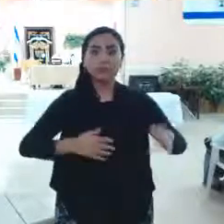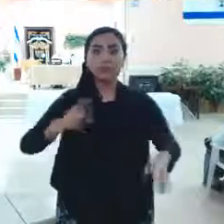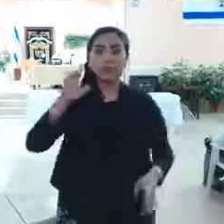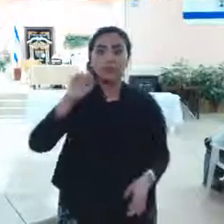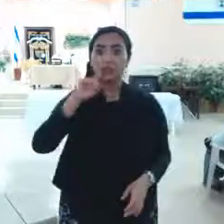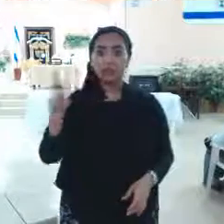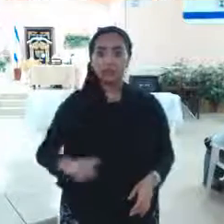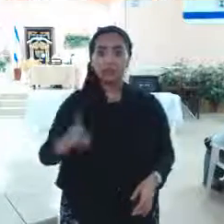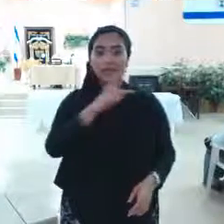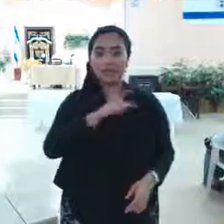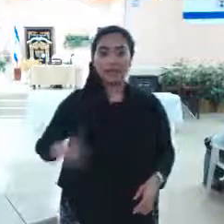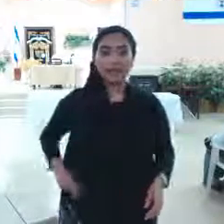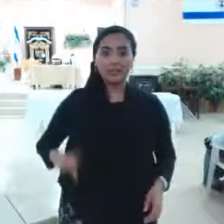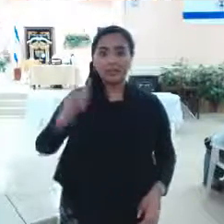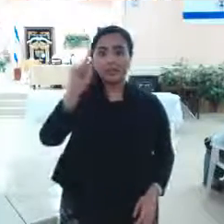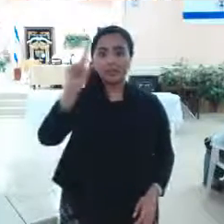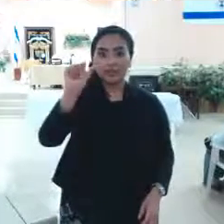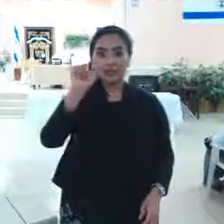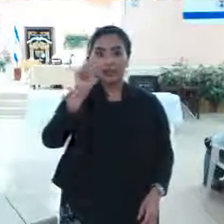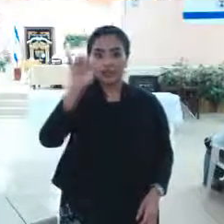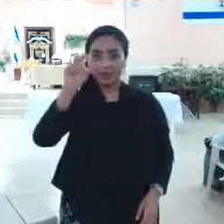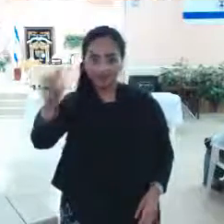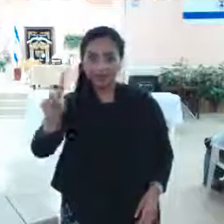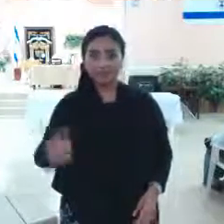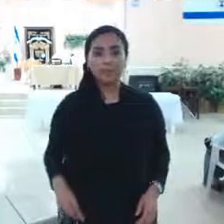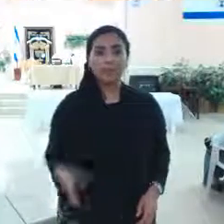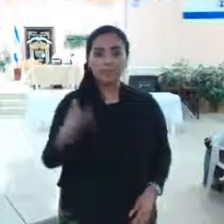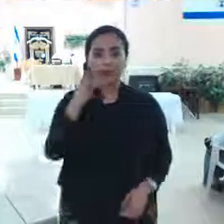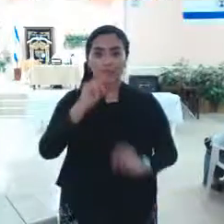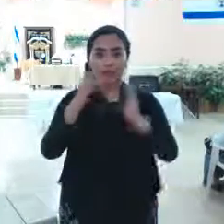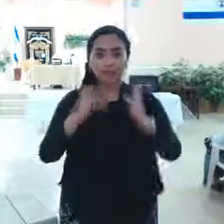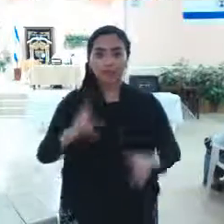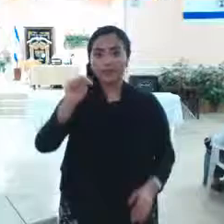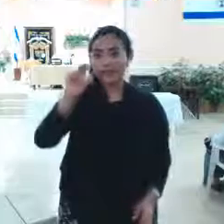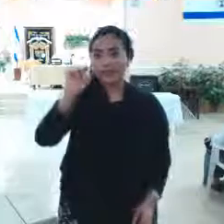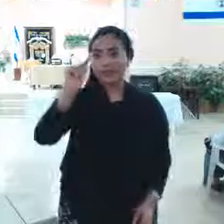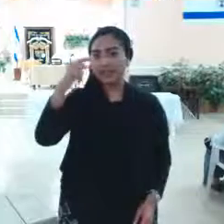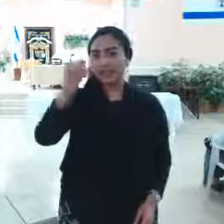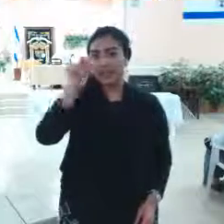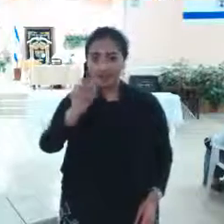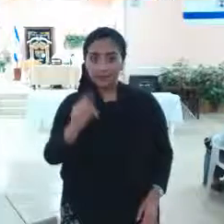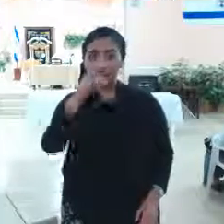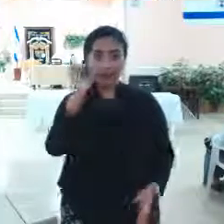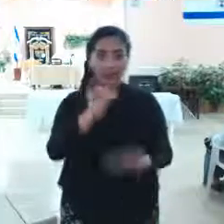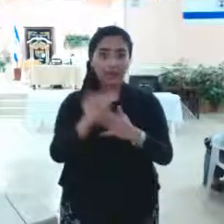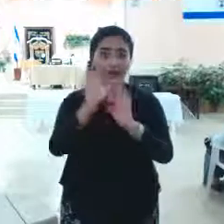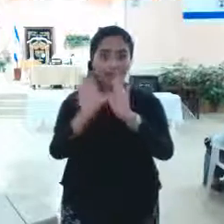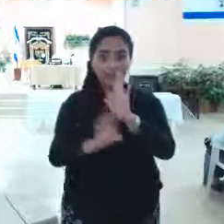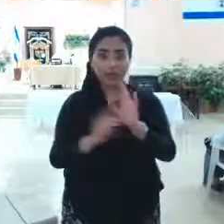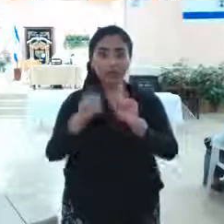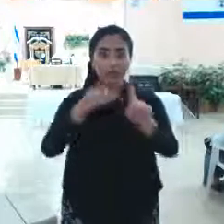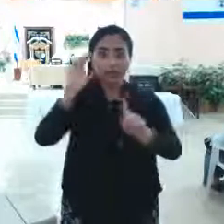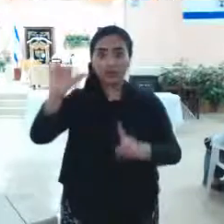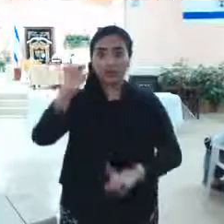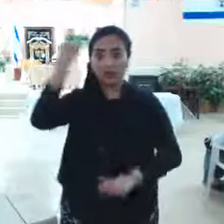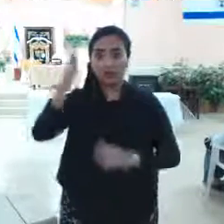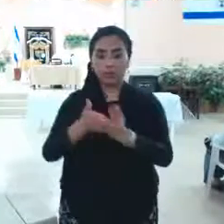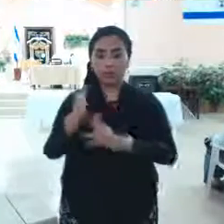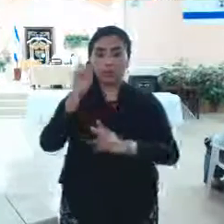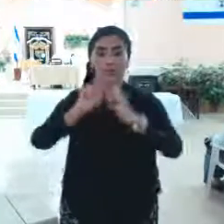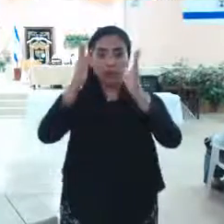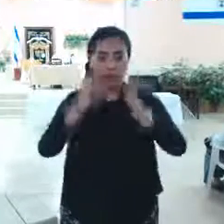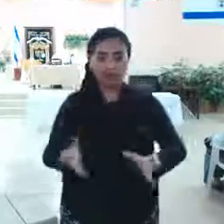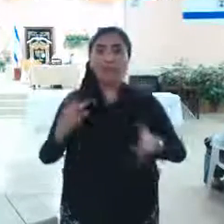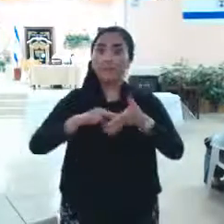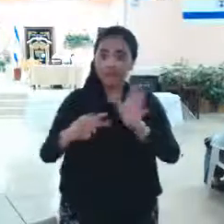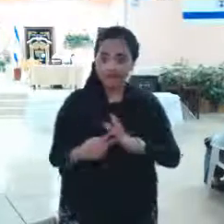de David, de Gad, vidente del rey, y del profeta Natán, porque aquel mandamiento procedía de Yahweh por medio de sus profetas.